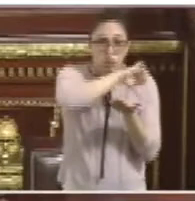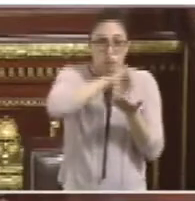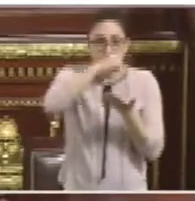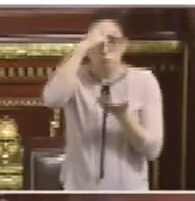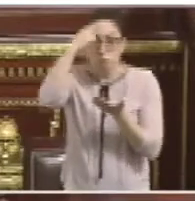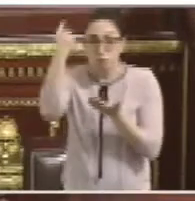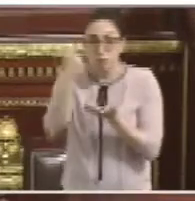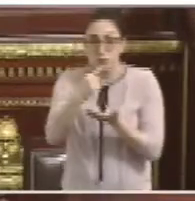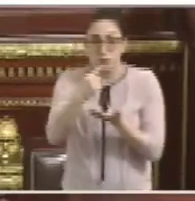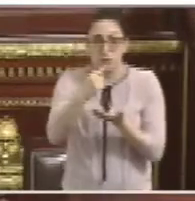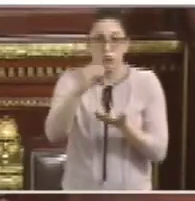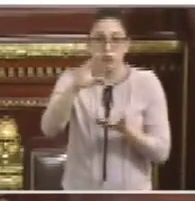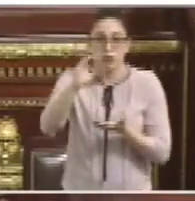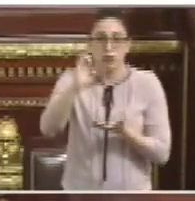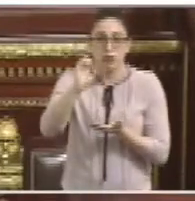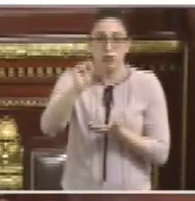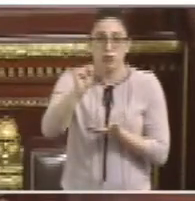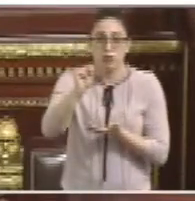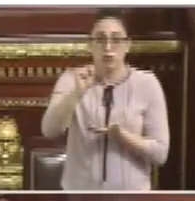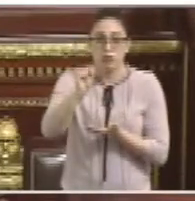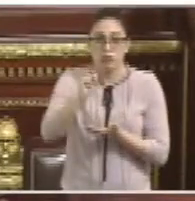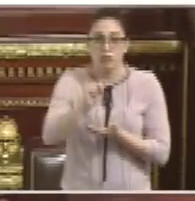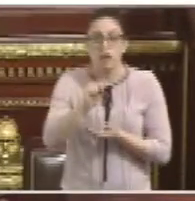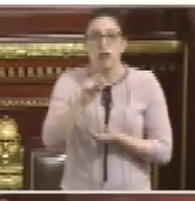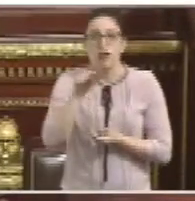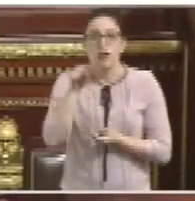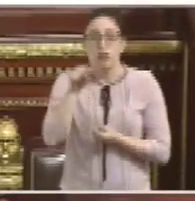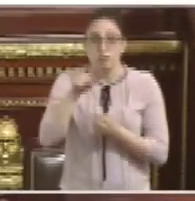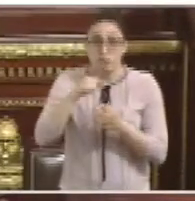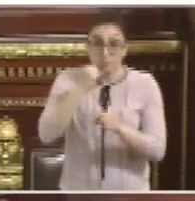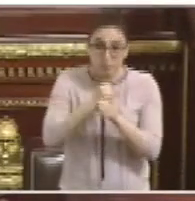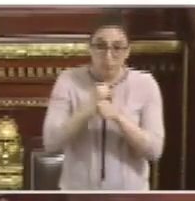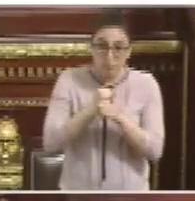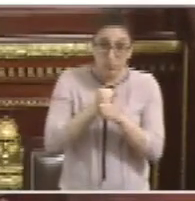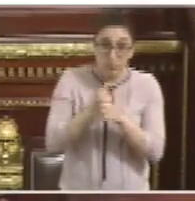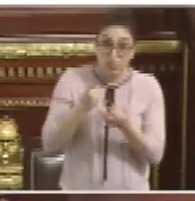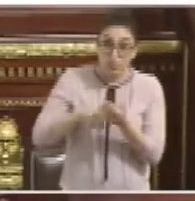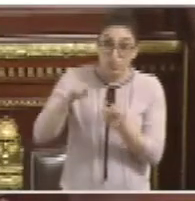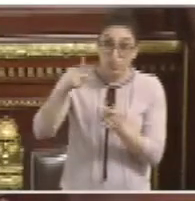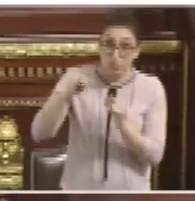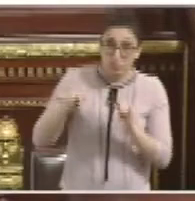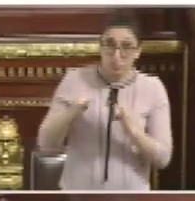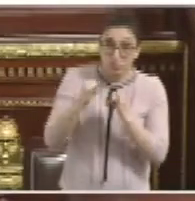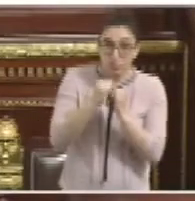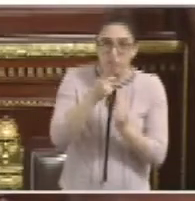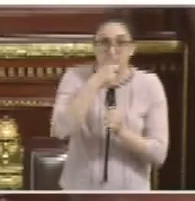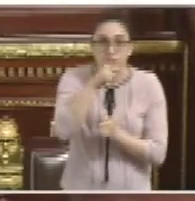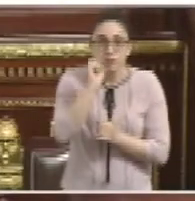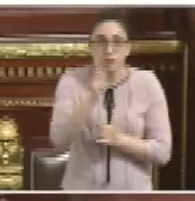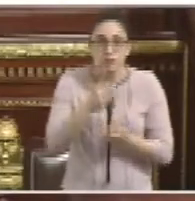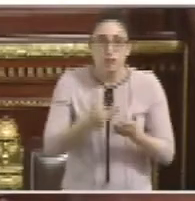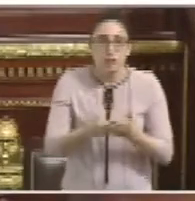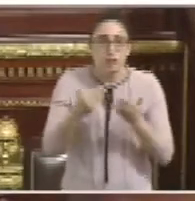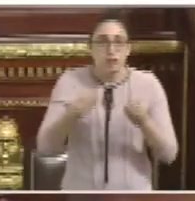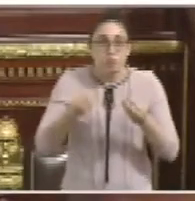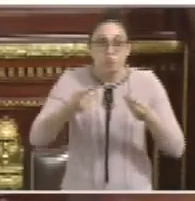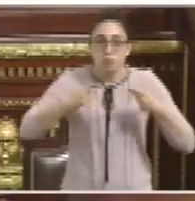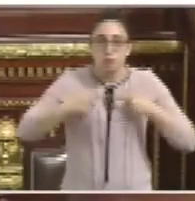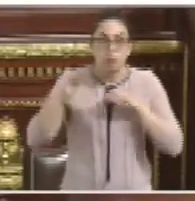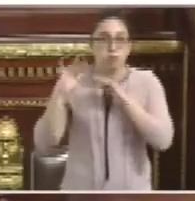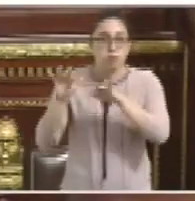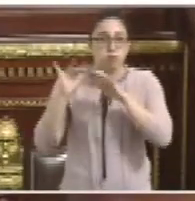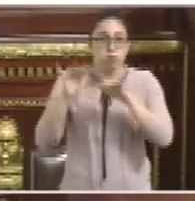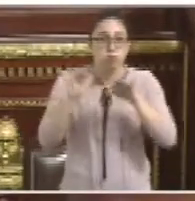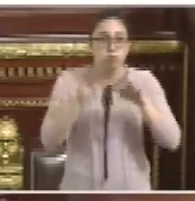social conocidos como los CAIS. En la página electrónica del Instituto se expone que debido a la amplia gama de usuarios